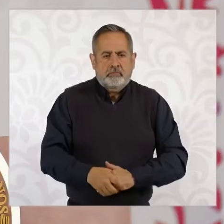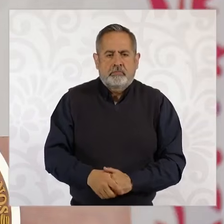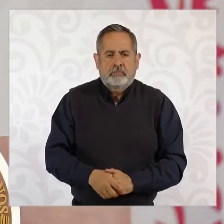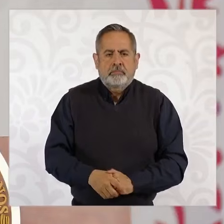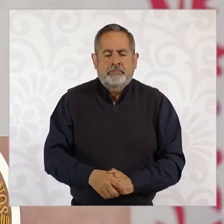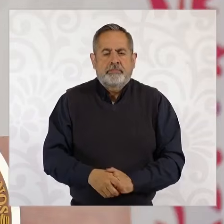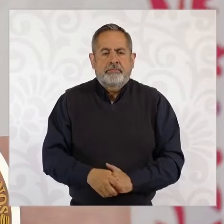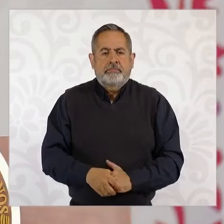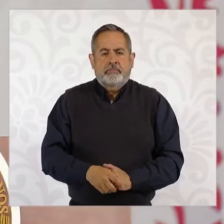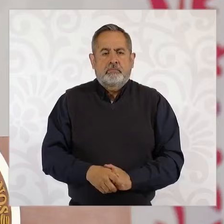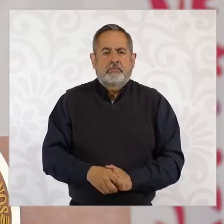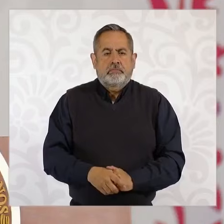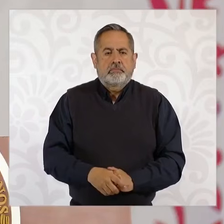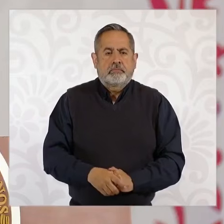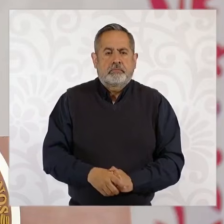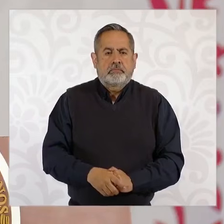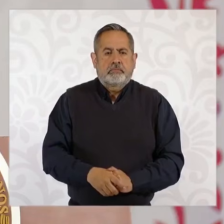Vamos por acá.